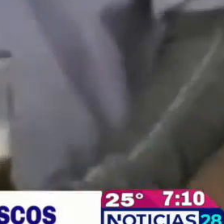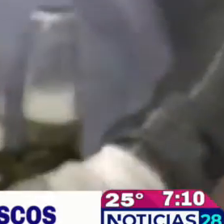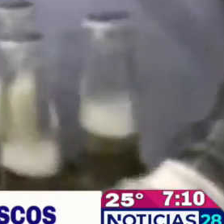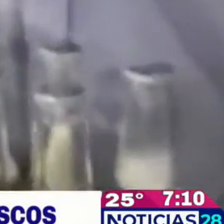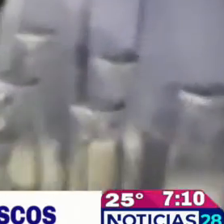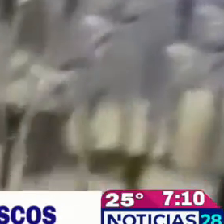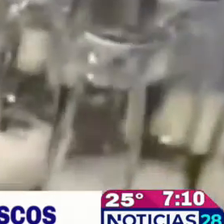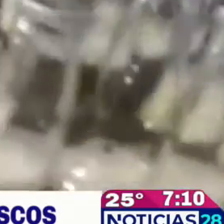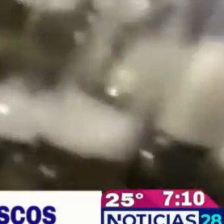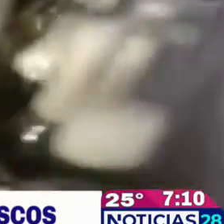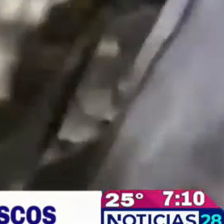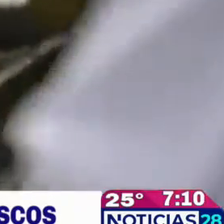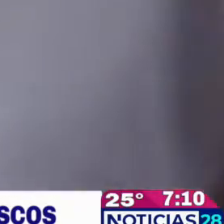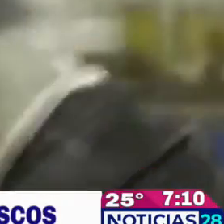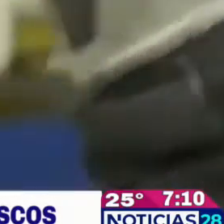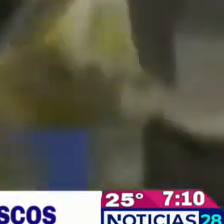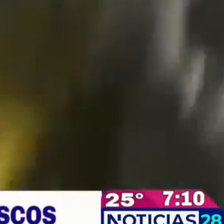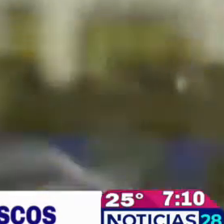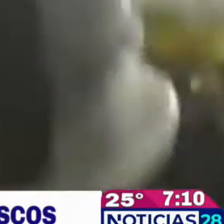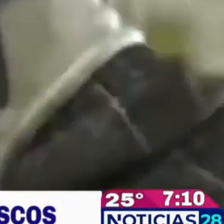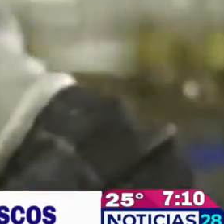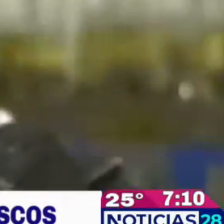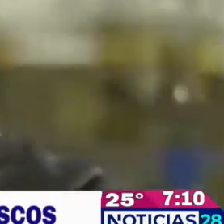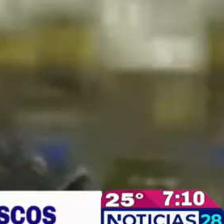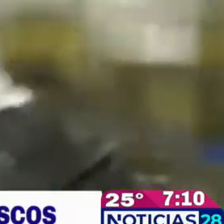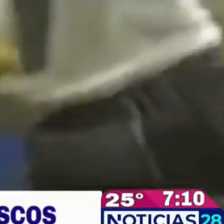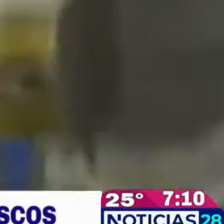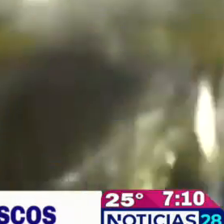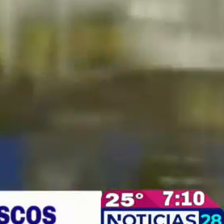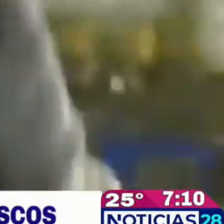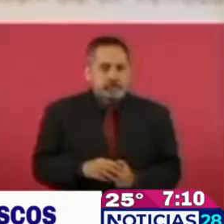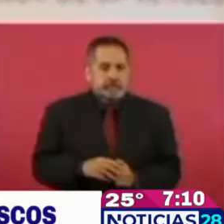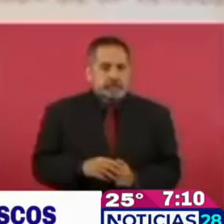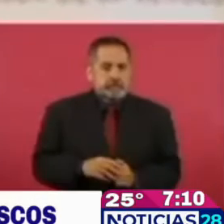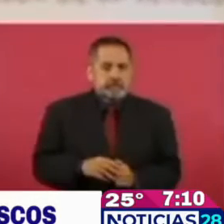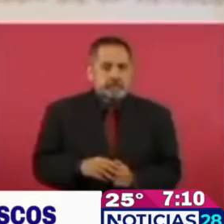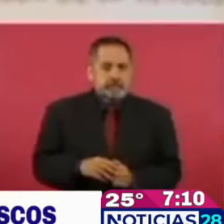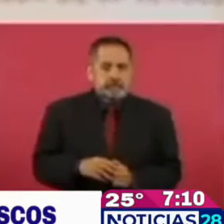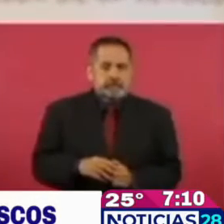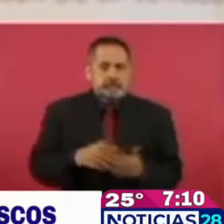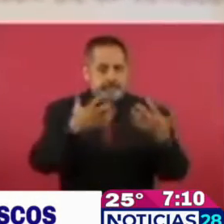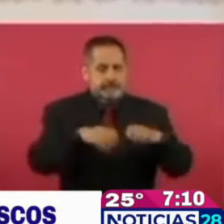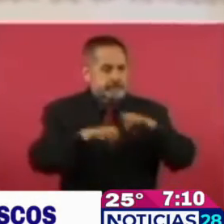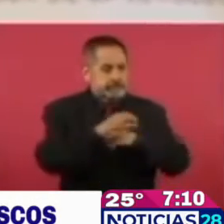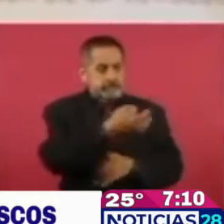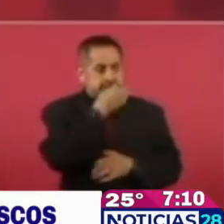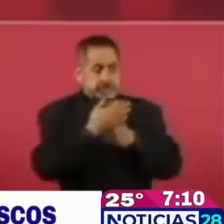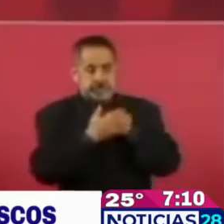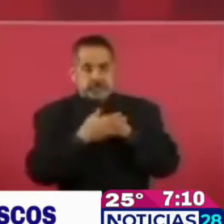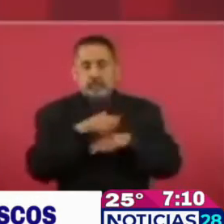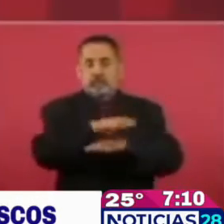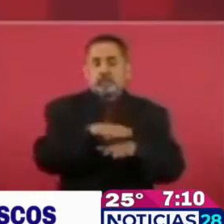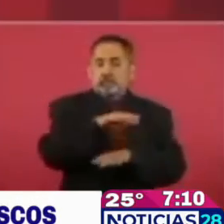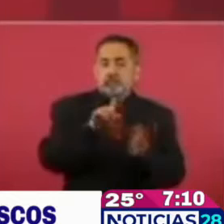a uso doméstico. Incluso se comprometió a apoyar a las empresas que lo hagan. Las empresas, por ejemplo,